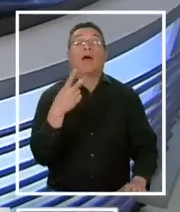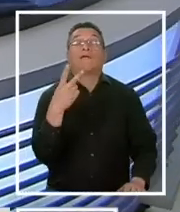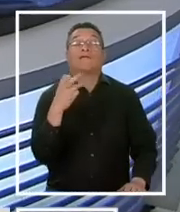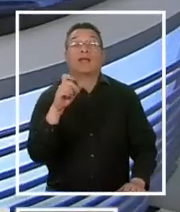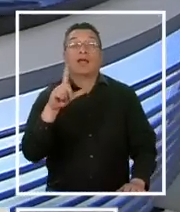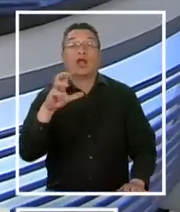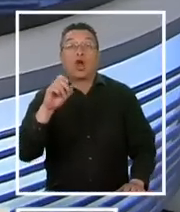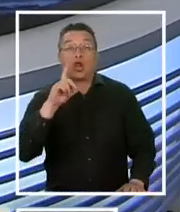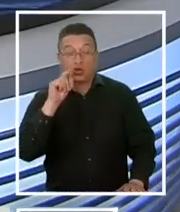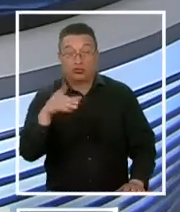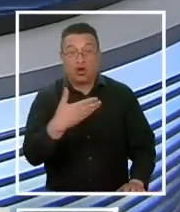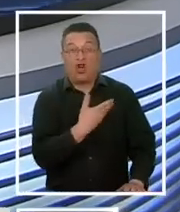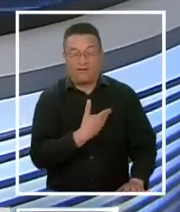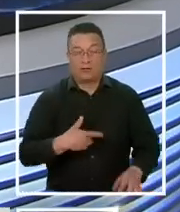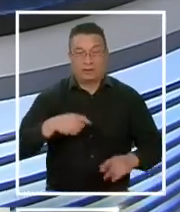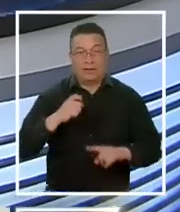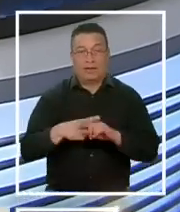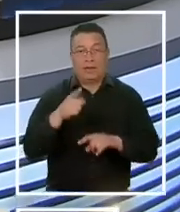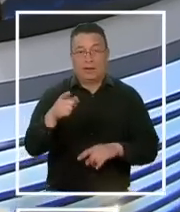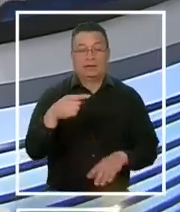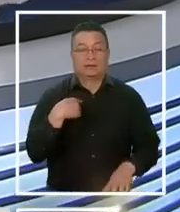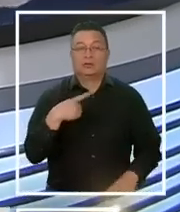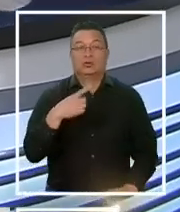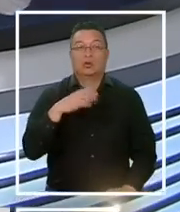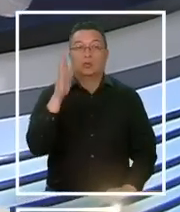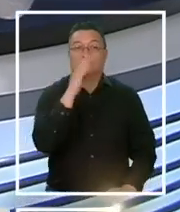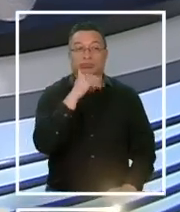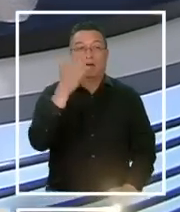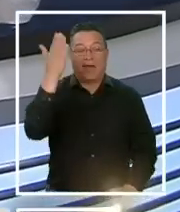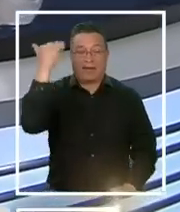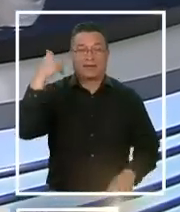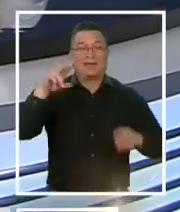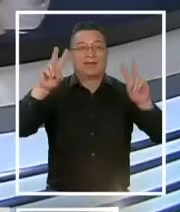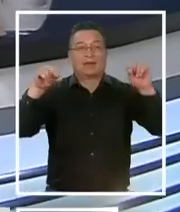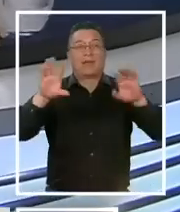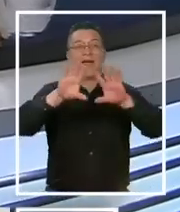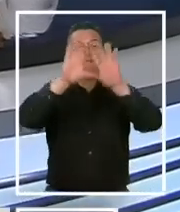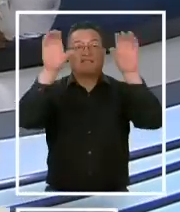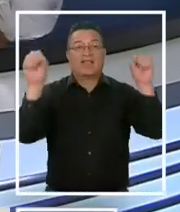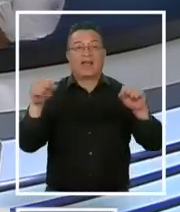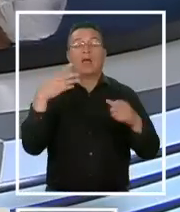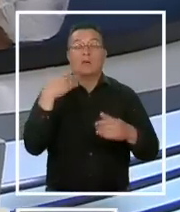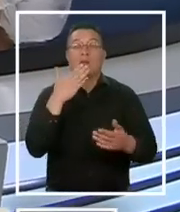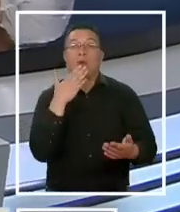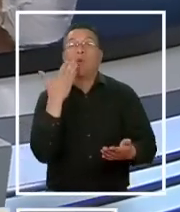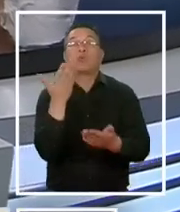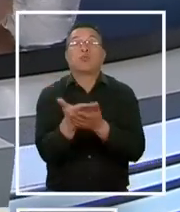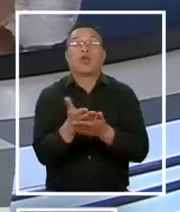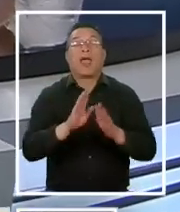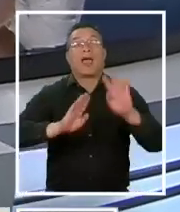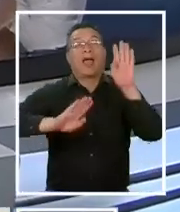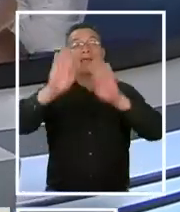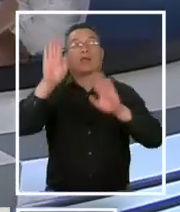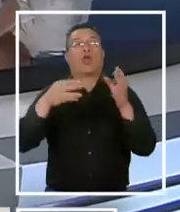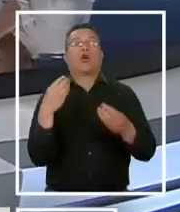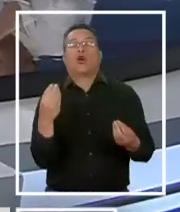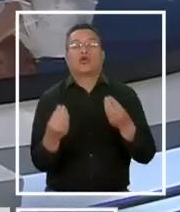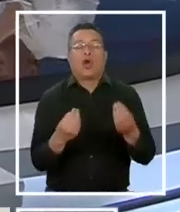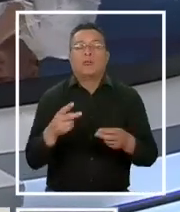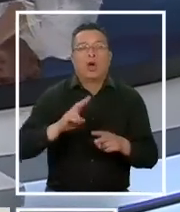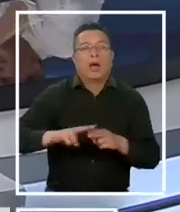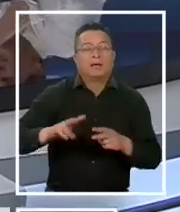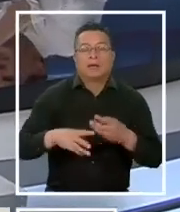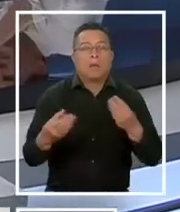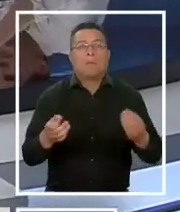en el gobierno no les tocó en caso de fiscalía pero sí proponer candidatos y cosas Cómo se maneja esto cómo